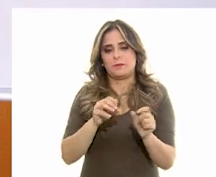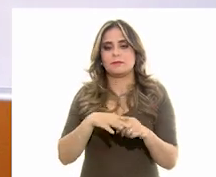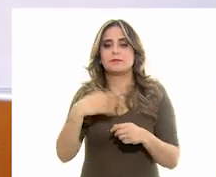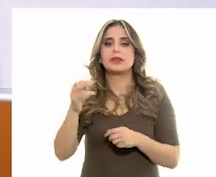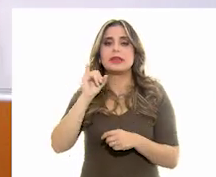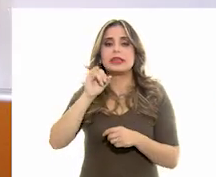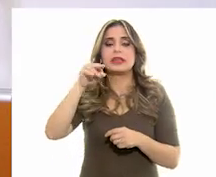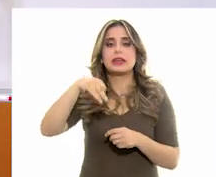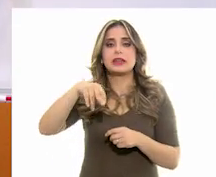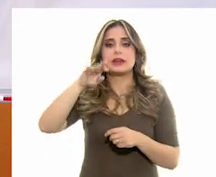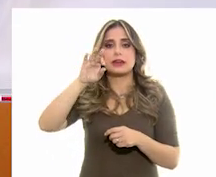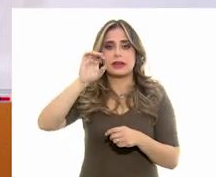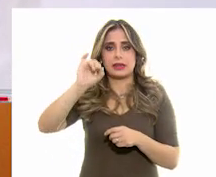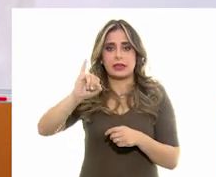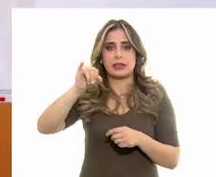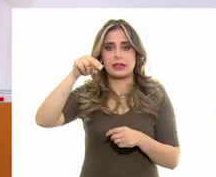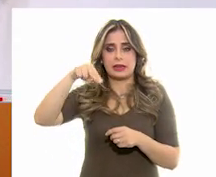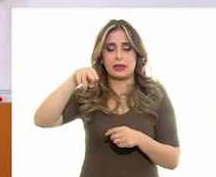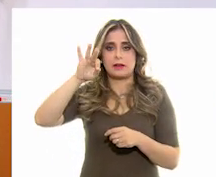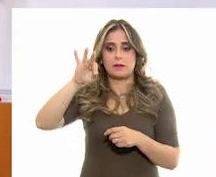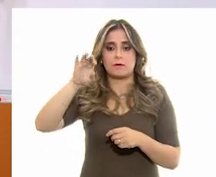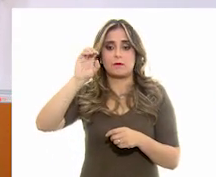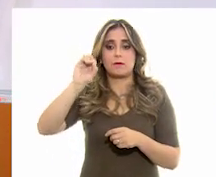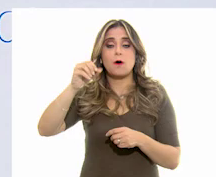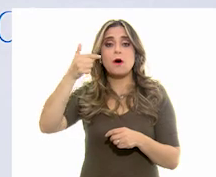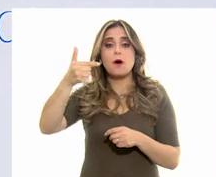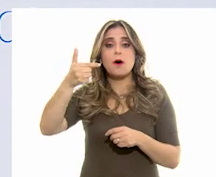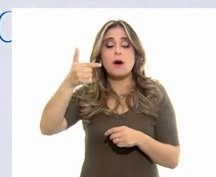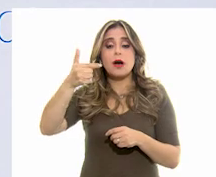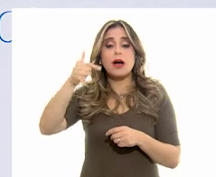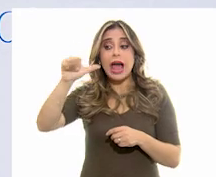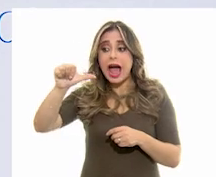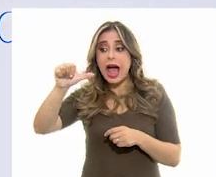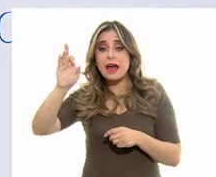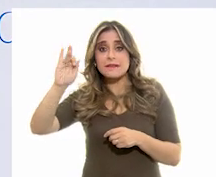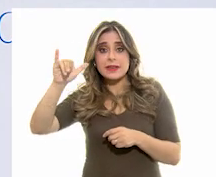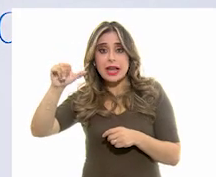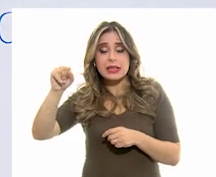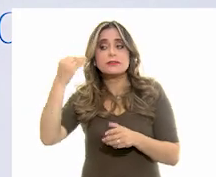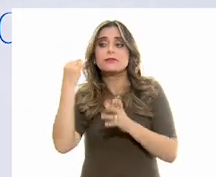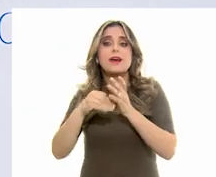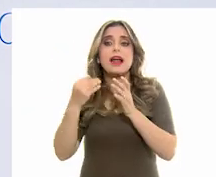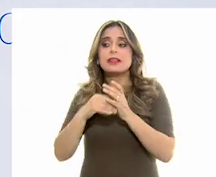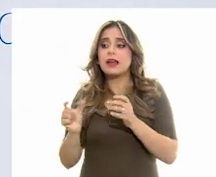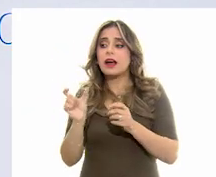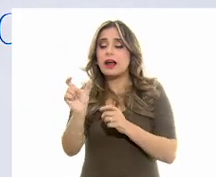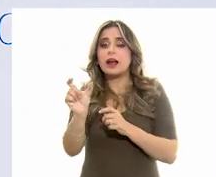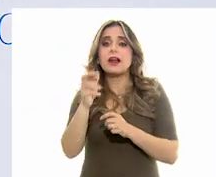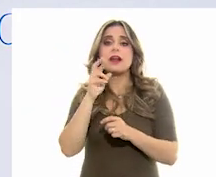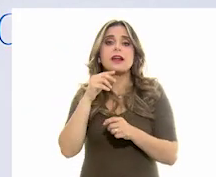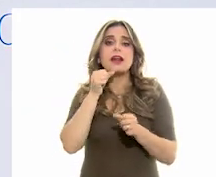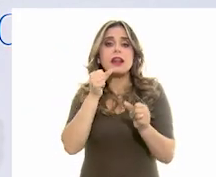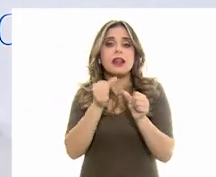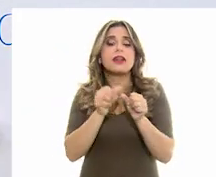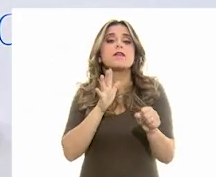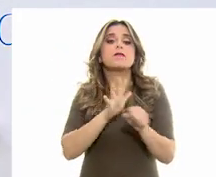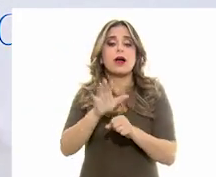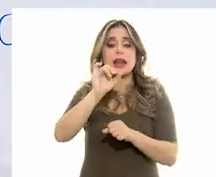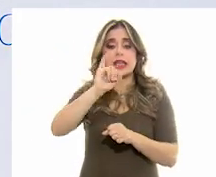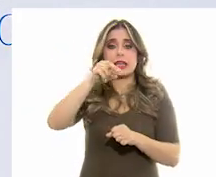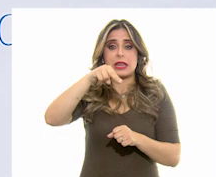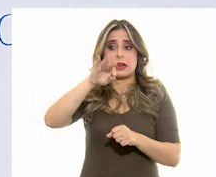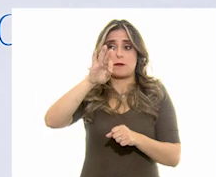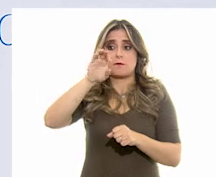Produciendo info. Otra vez. Gra, porque si no diría ga. Infografías.